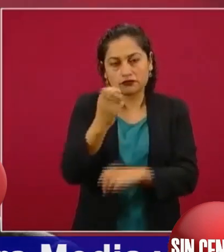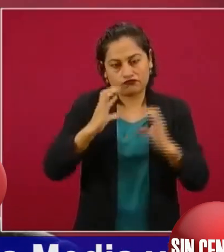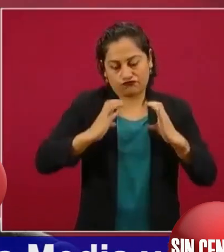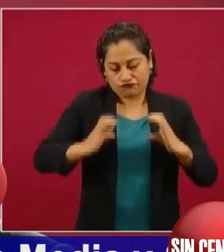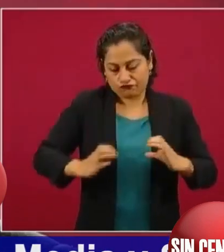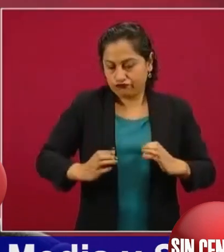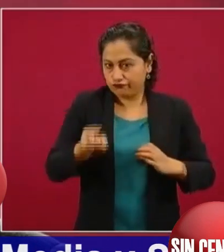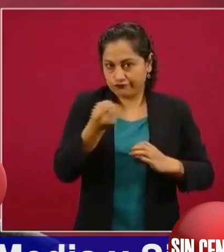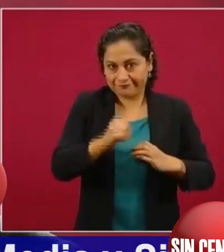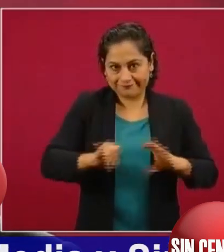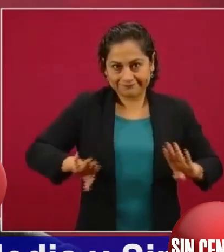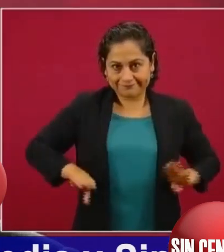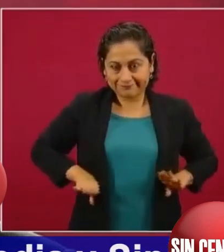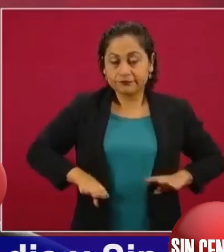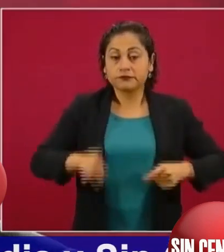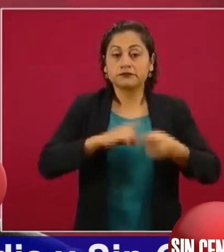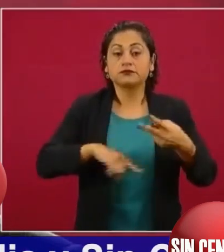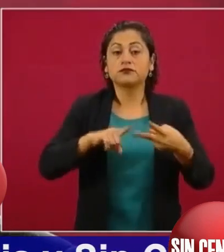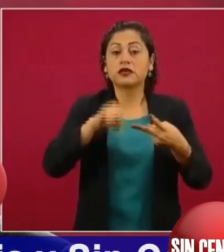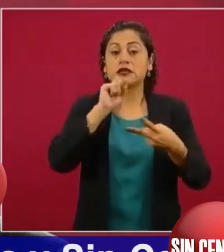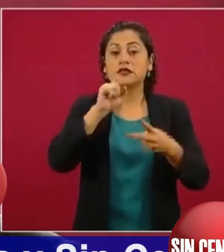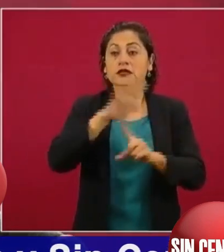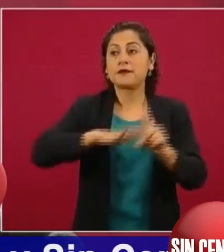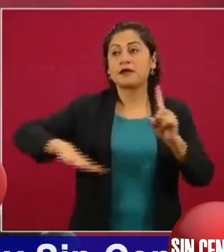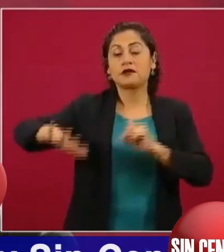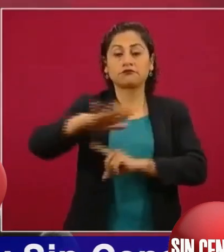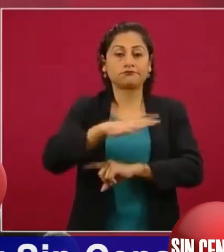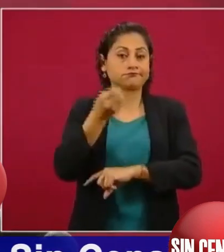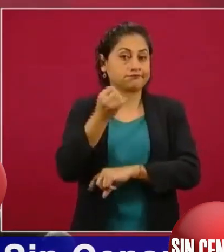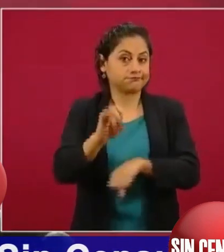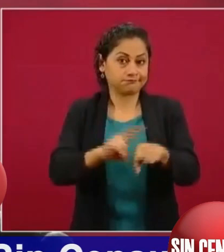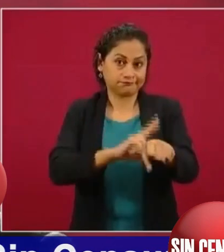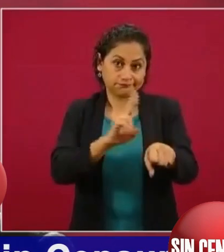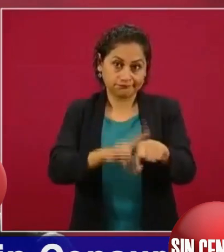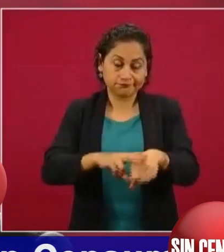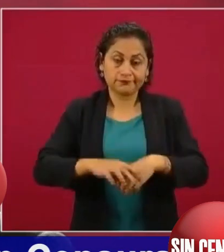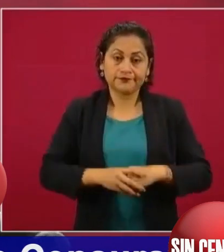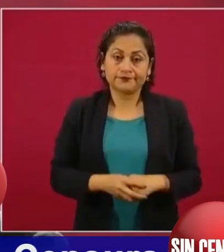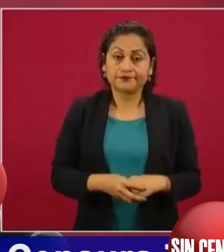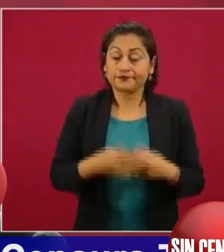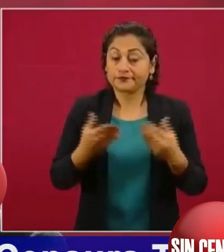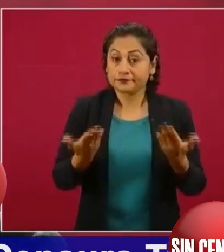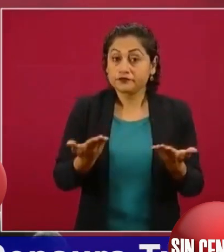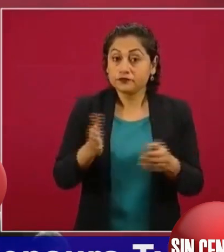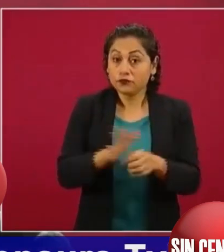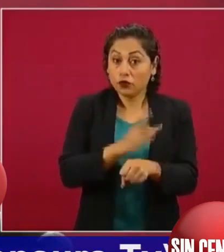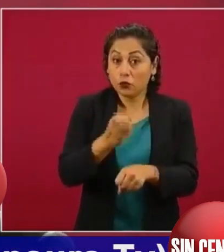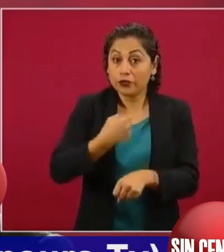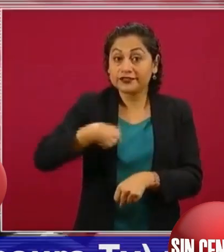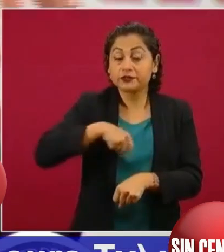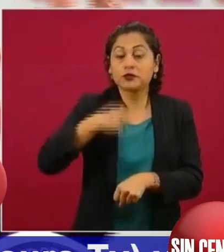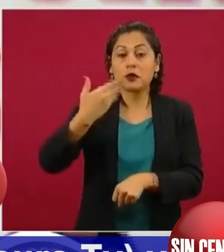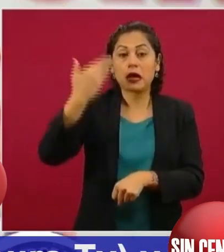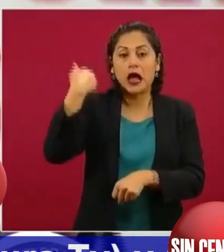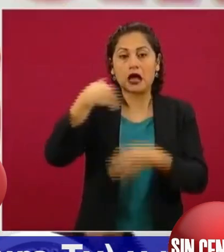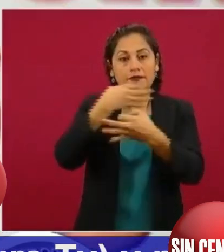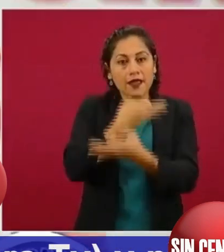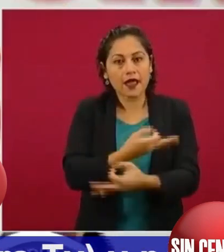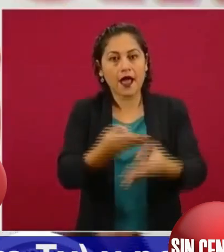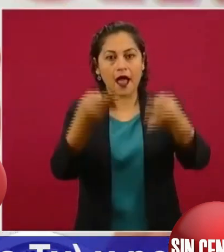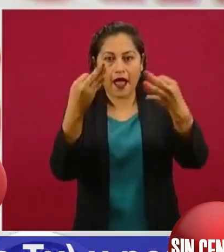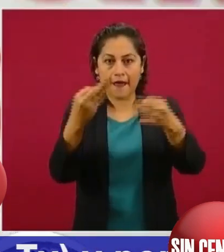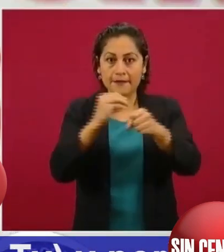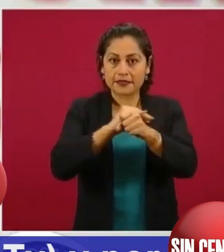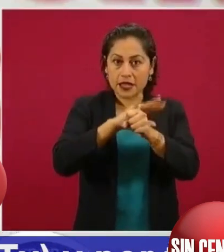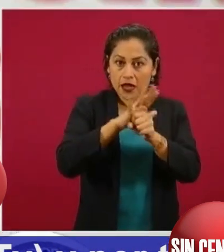razones epidemiológicas y ambientales por las que esto ocurre. La predicción desde entonces fue que COVID-19 también tendría un repunte